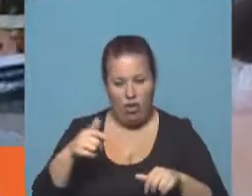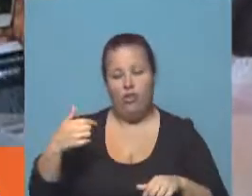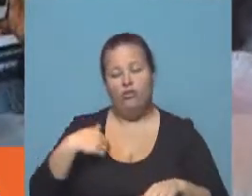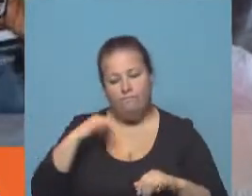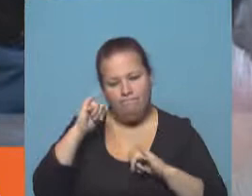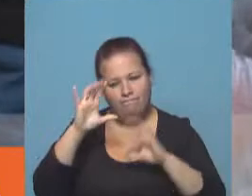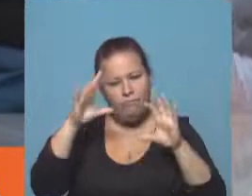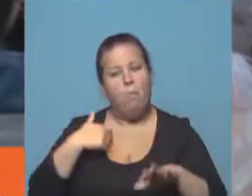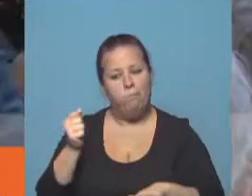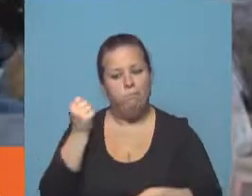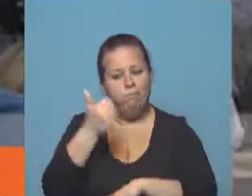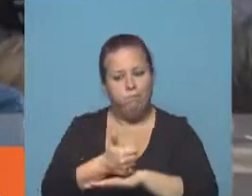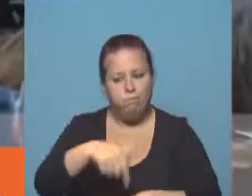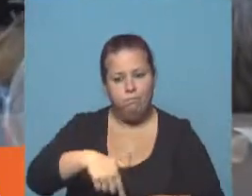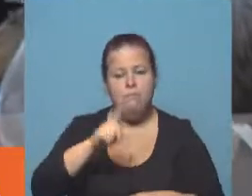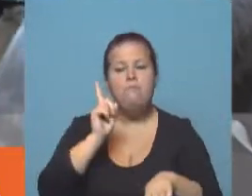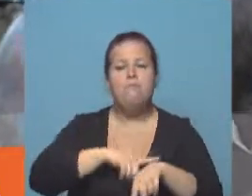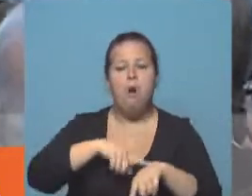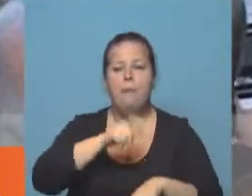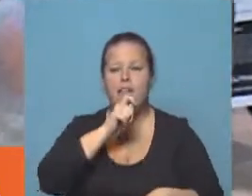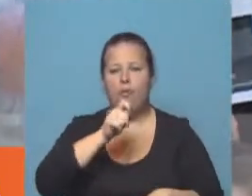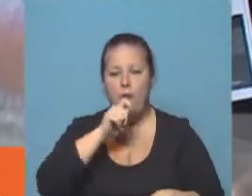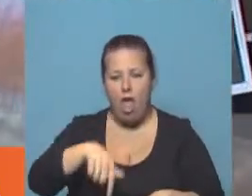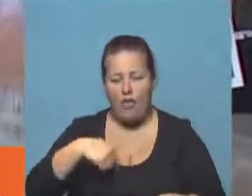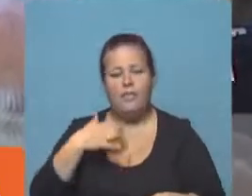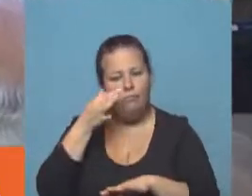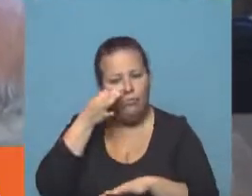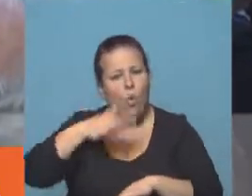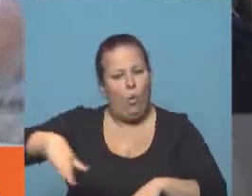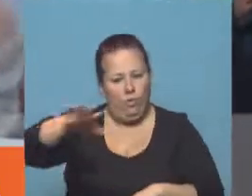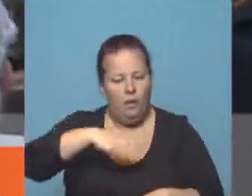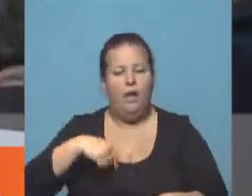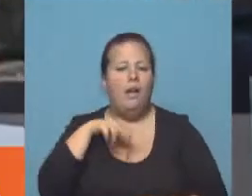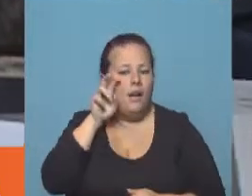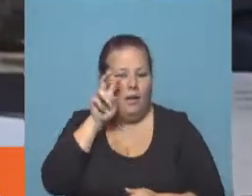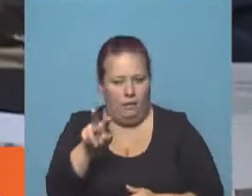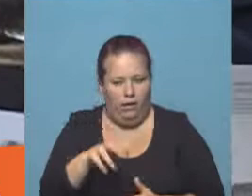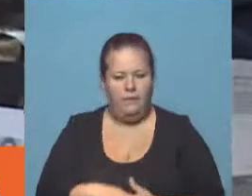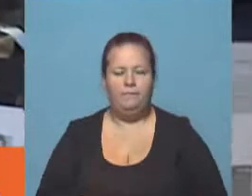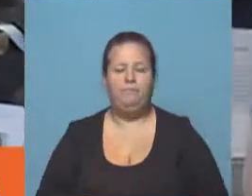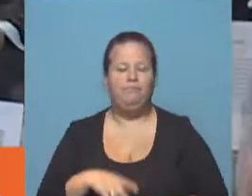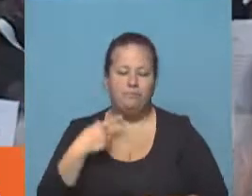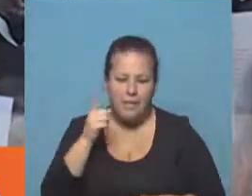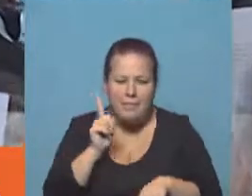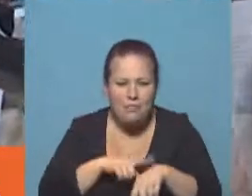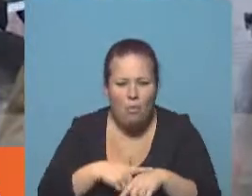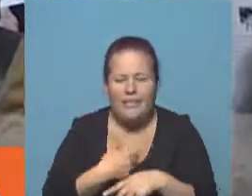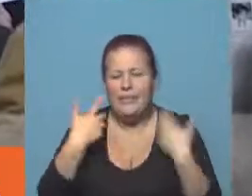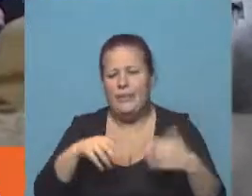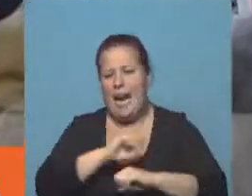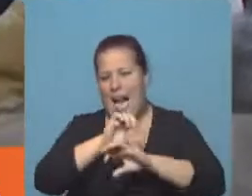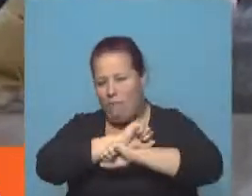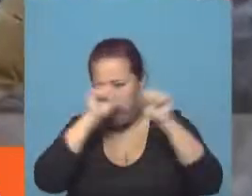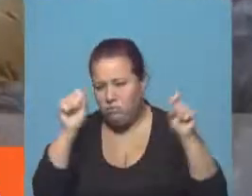les recordaba, tuve oportunidad de cubrirlo, pude estar en el lugar, vimos in situ la magnitud del accidente